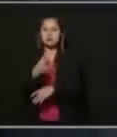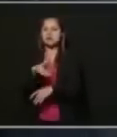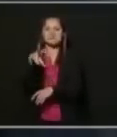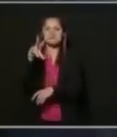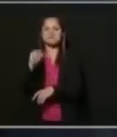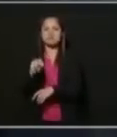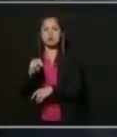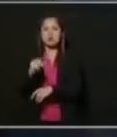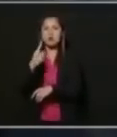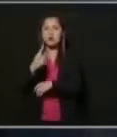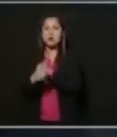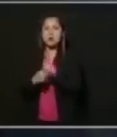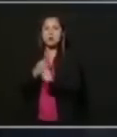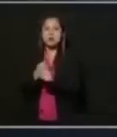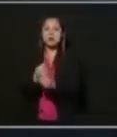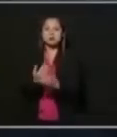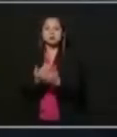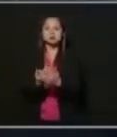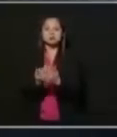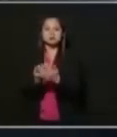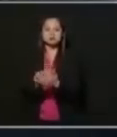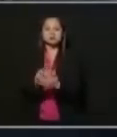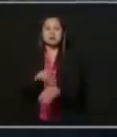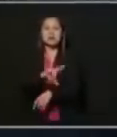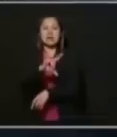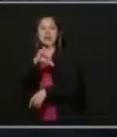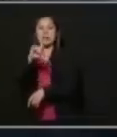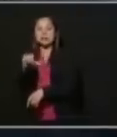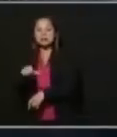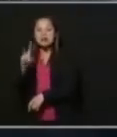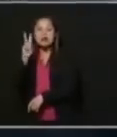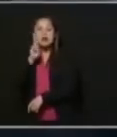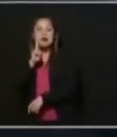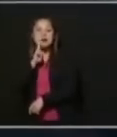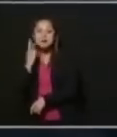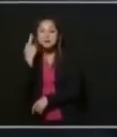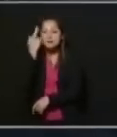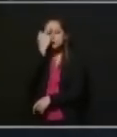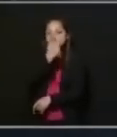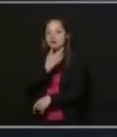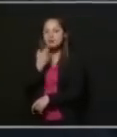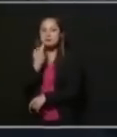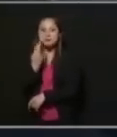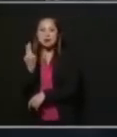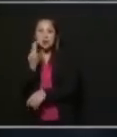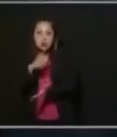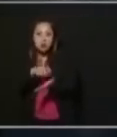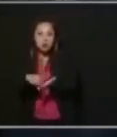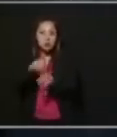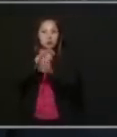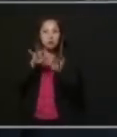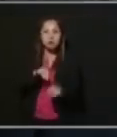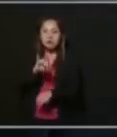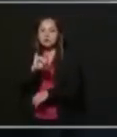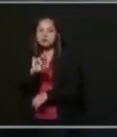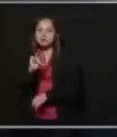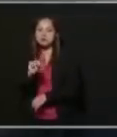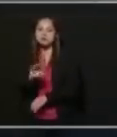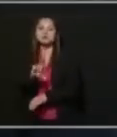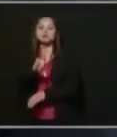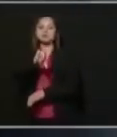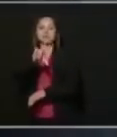se revisará si se necesita o no. Solo tendrán